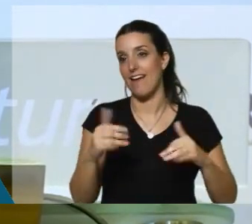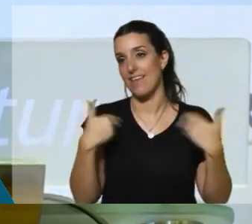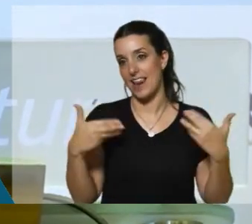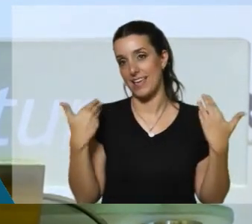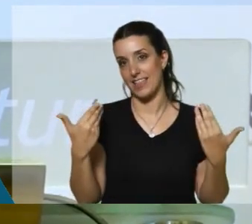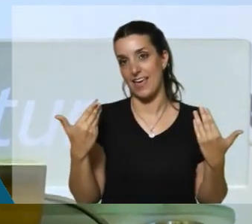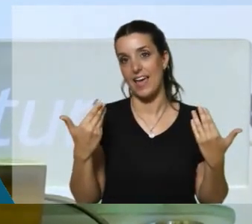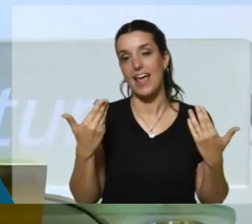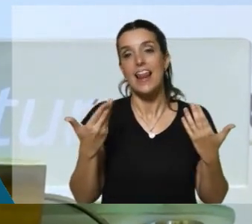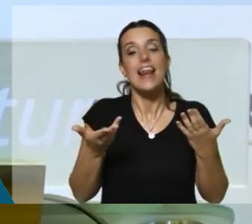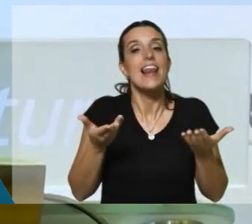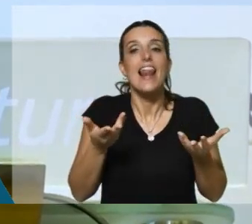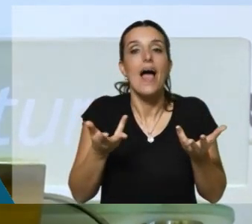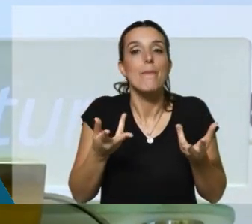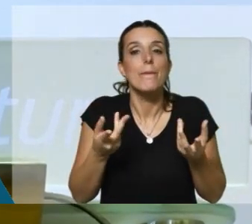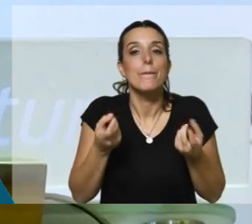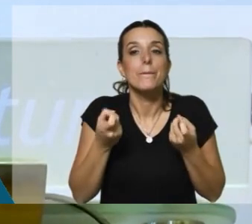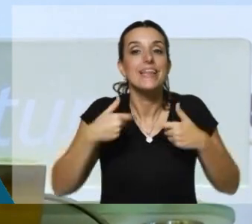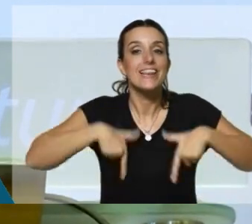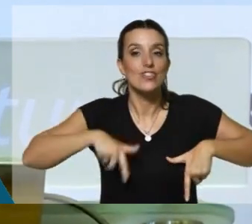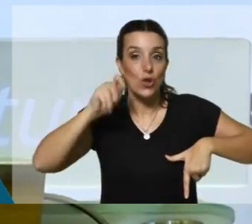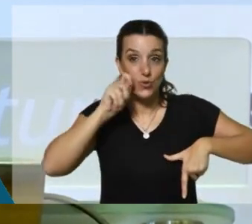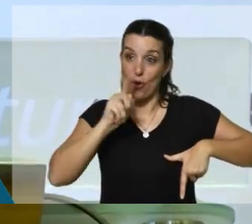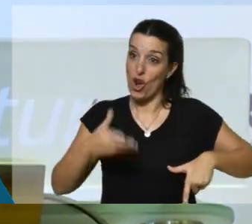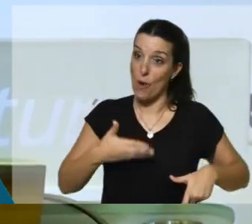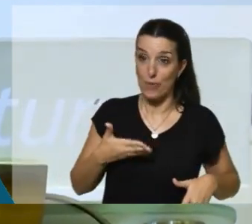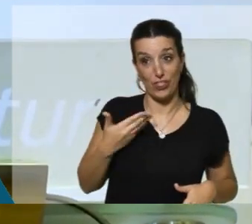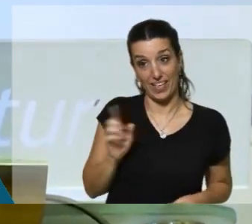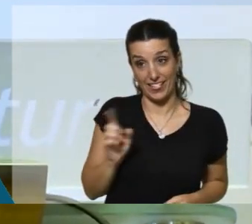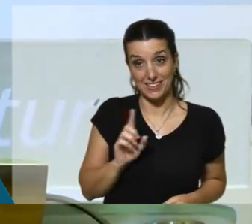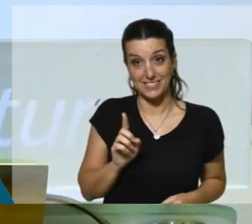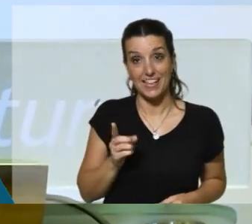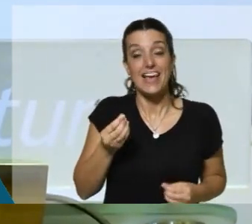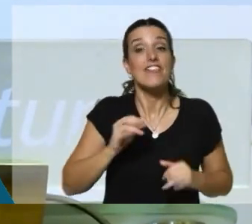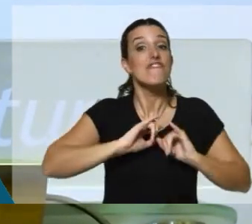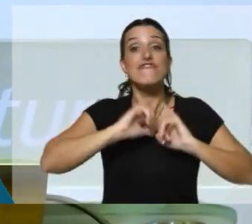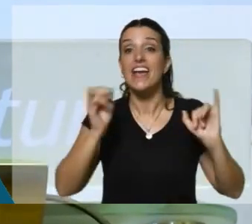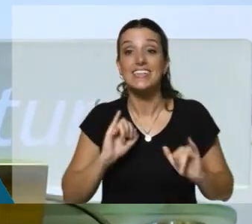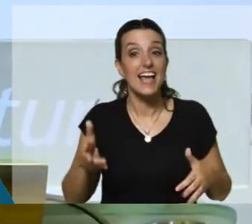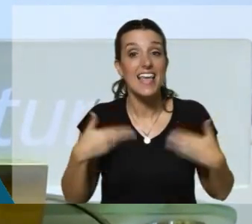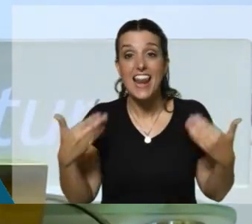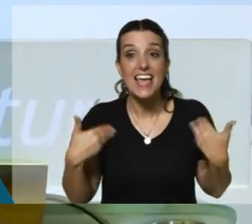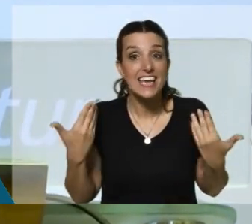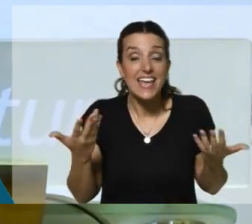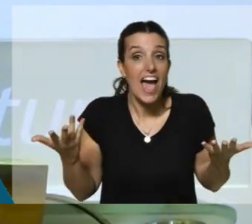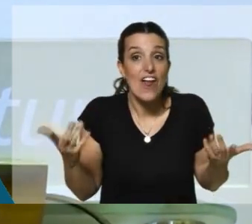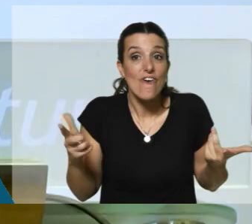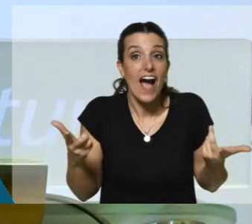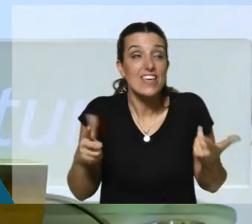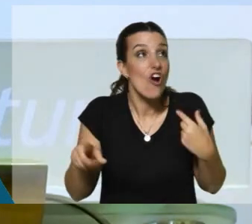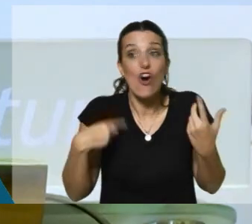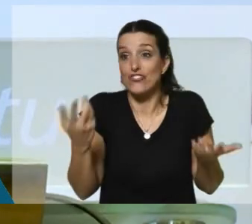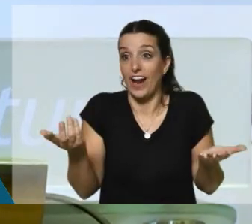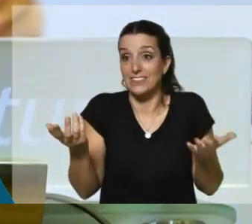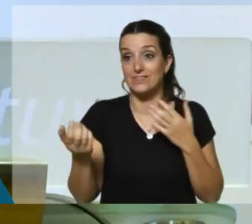O sea, la materia prima del ministro de Turismo, no te quejes, es la felicidad y la alegría, no hay otro así.